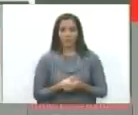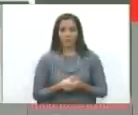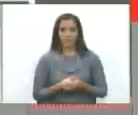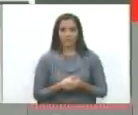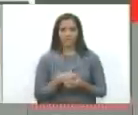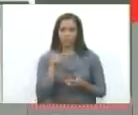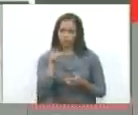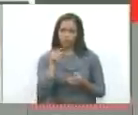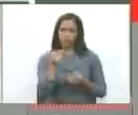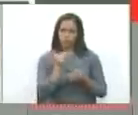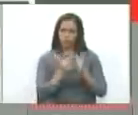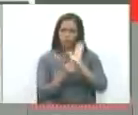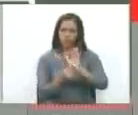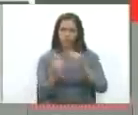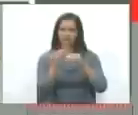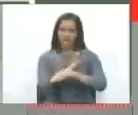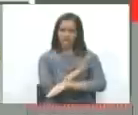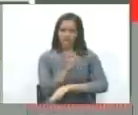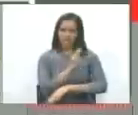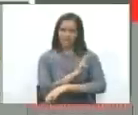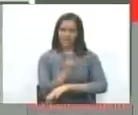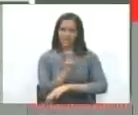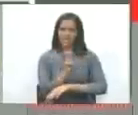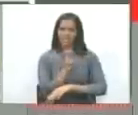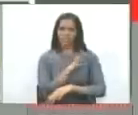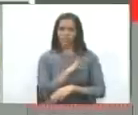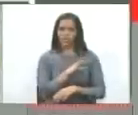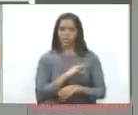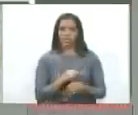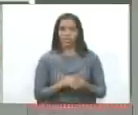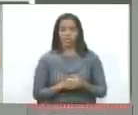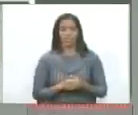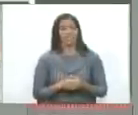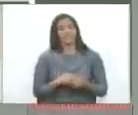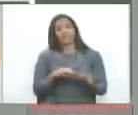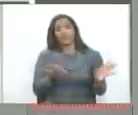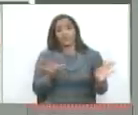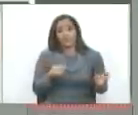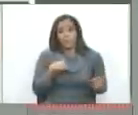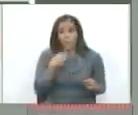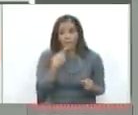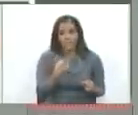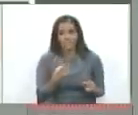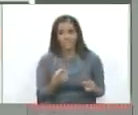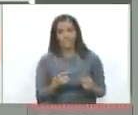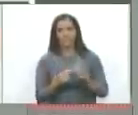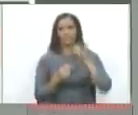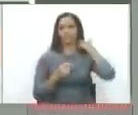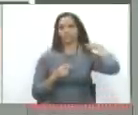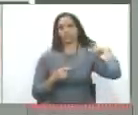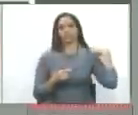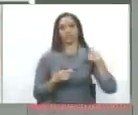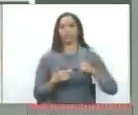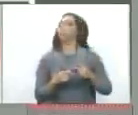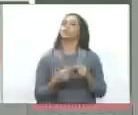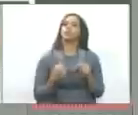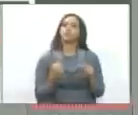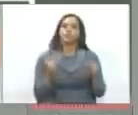las redes sociales. No. Lo que uno le pueda decir, además que usted sabe que el cuento, no, todo